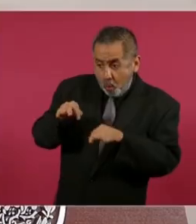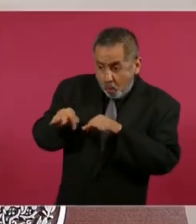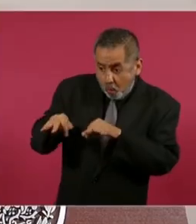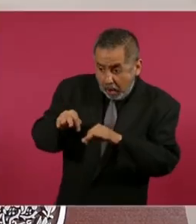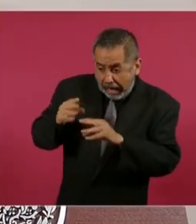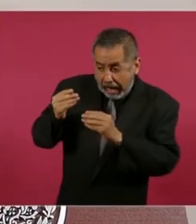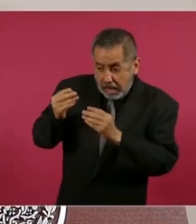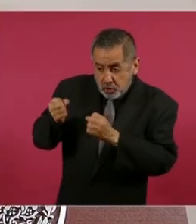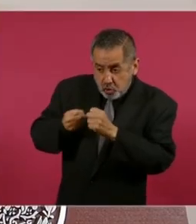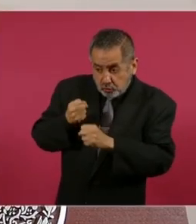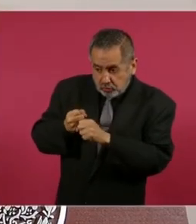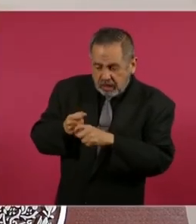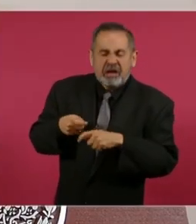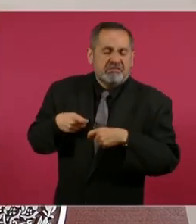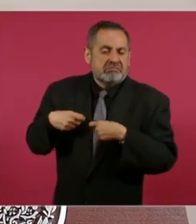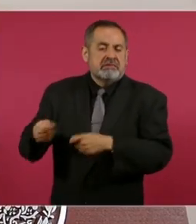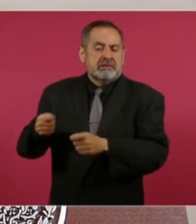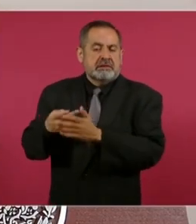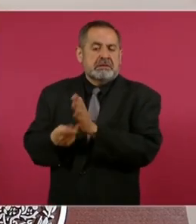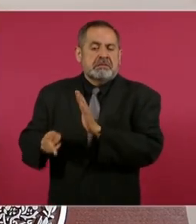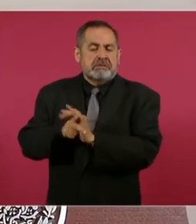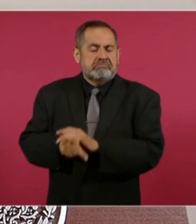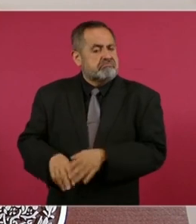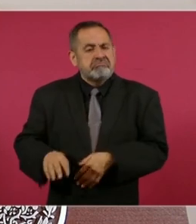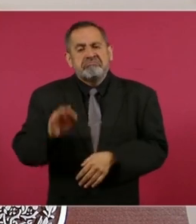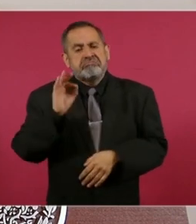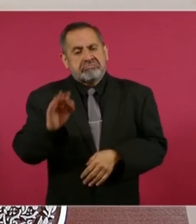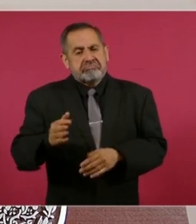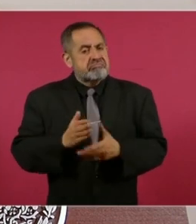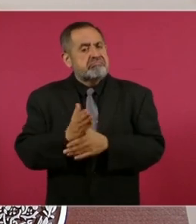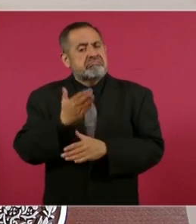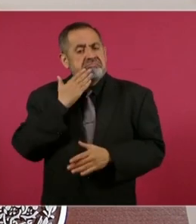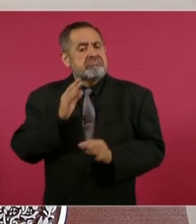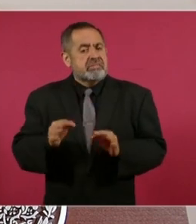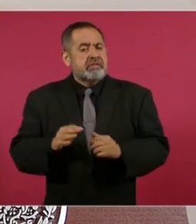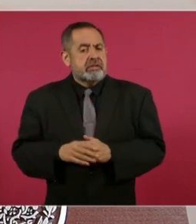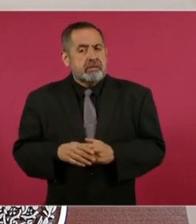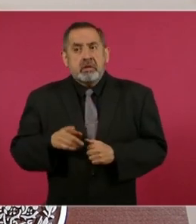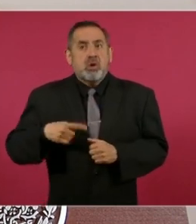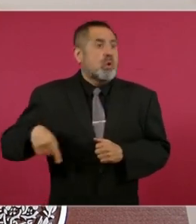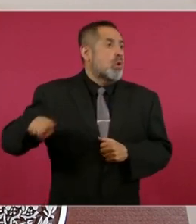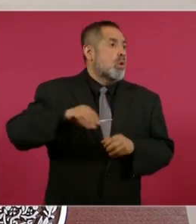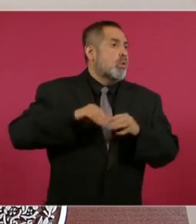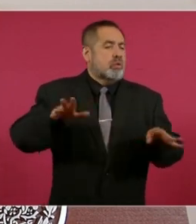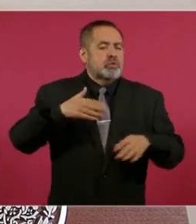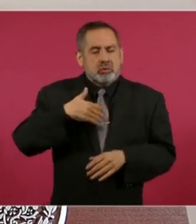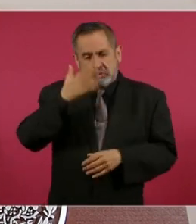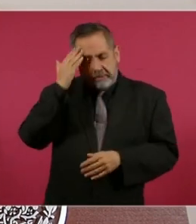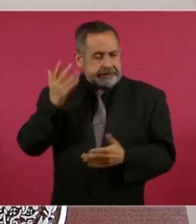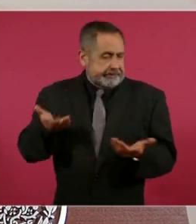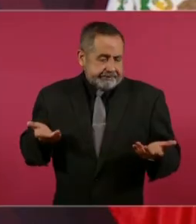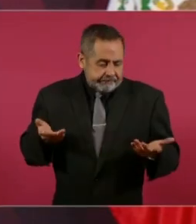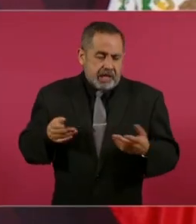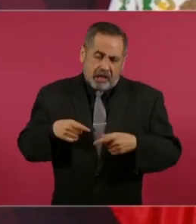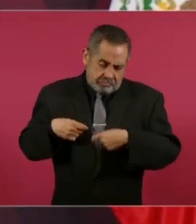Y lo logramos, pero son de las cosas que no se saben mucho. Por